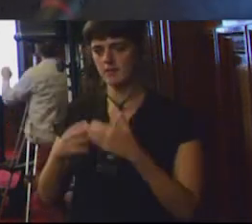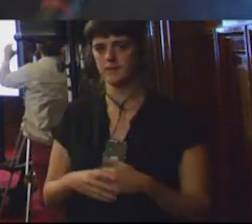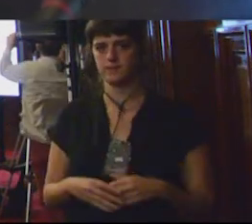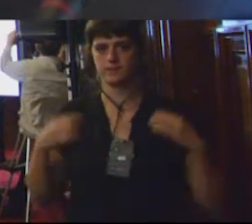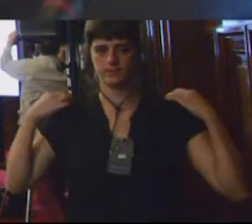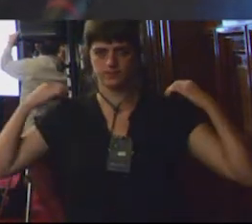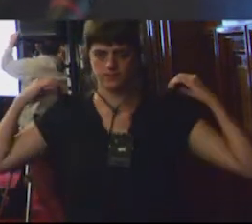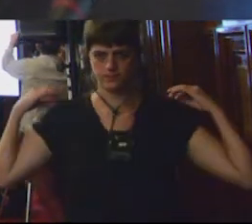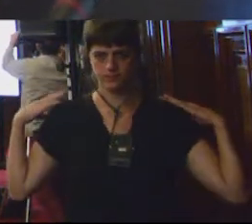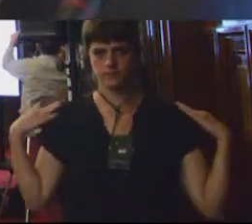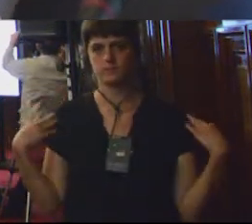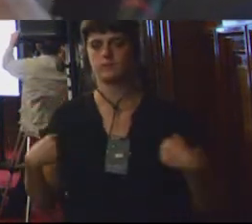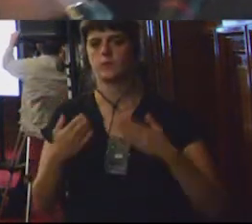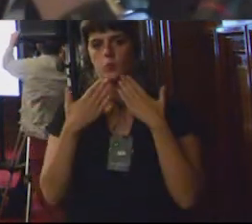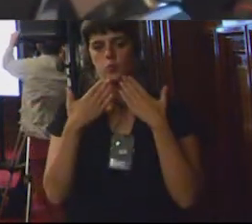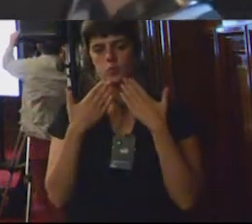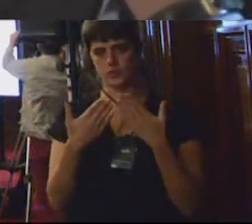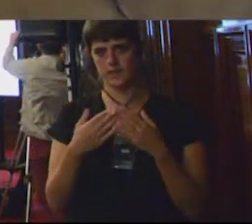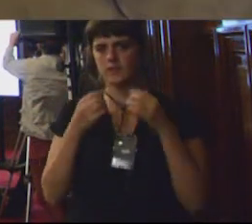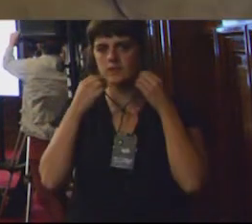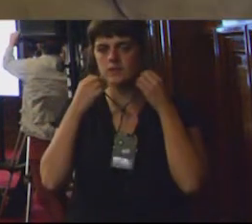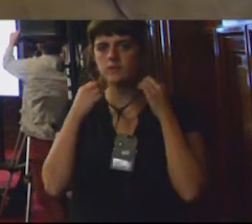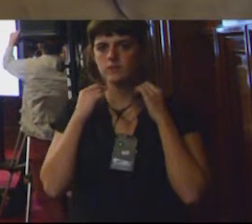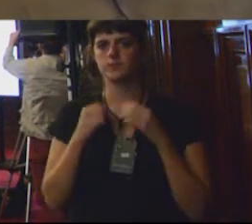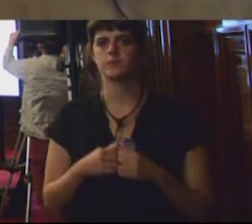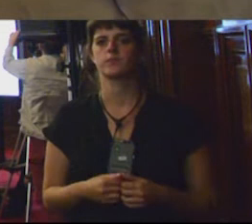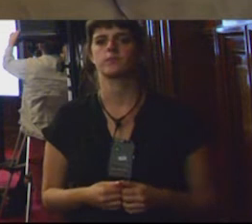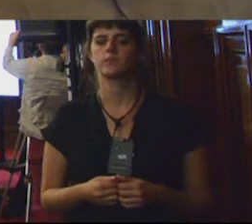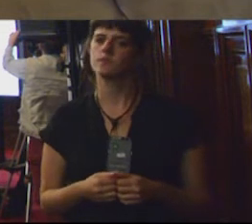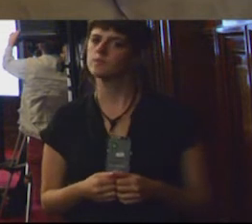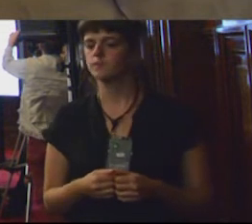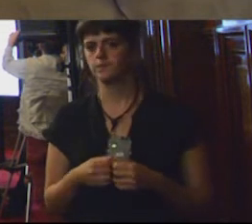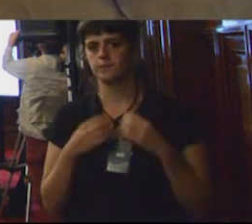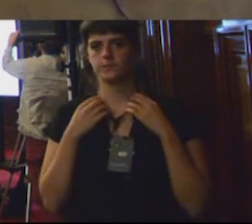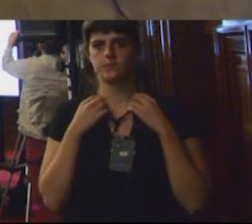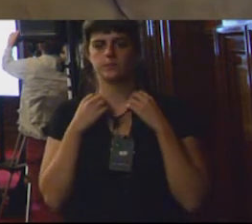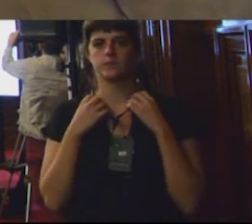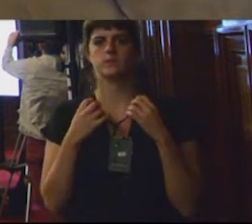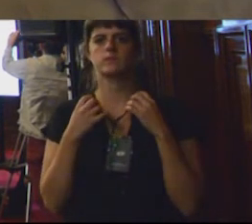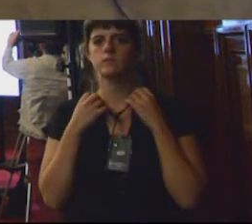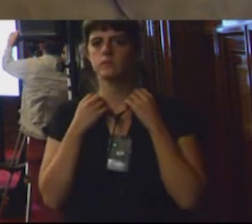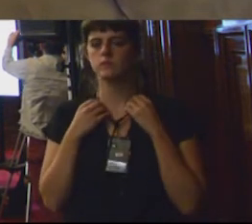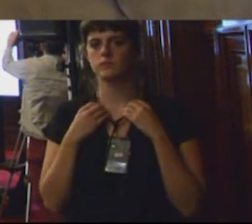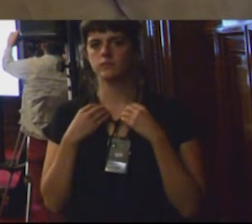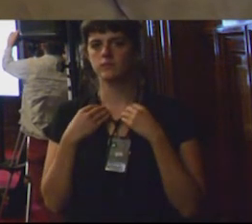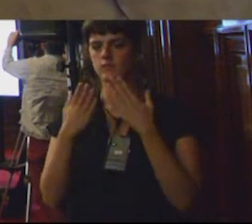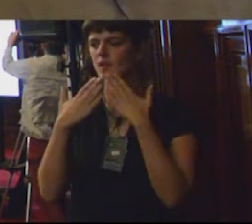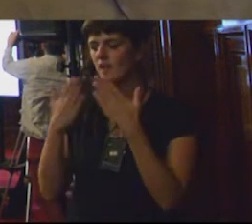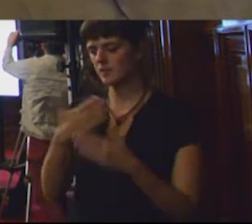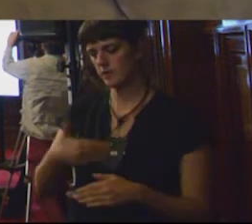Muchas gracias, comisionado. Ahora la palabra al comisionado José de Jesús. Sí, gracias, presidenta. Unirme